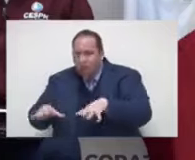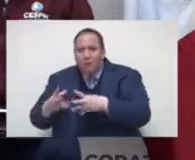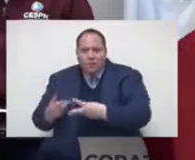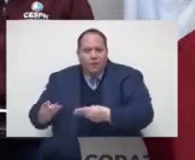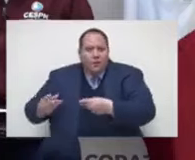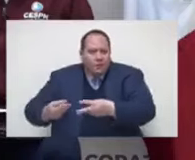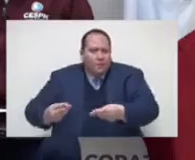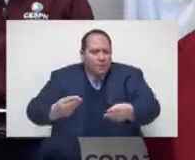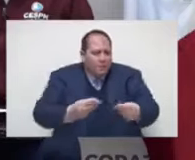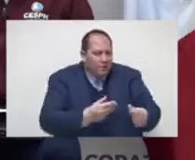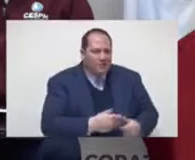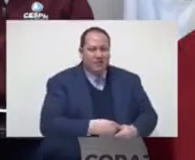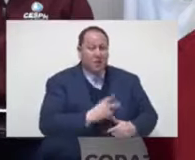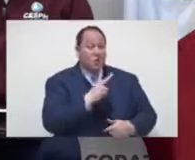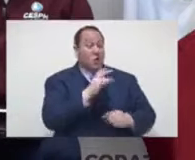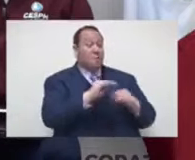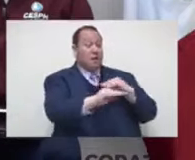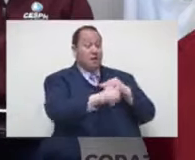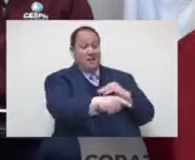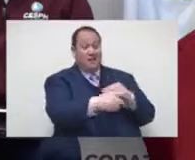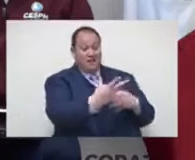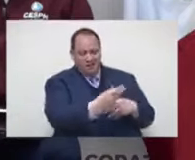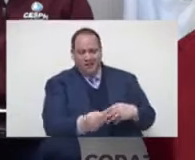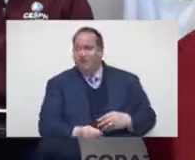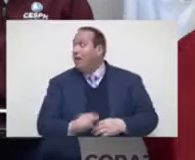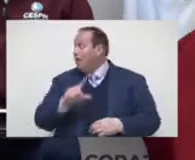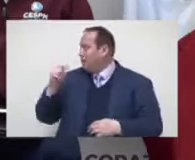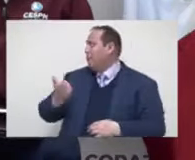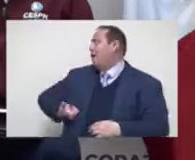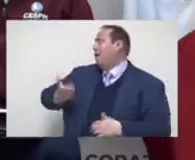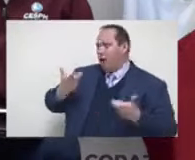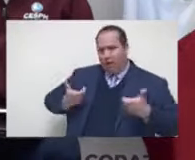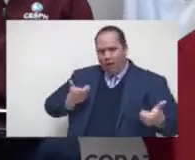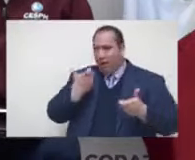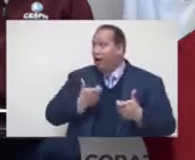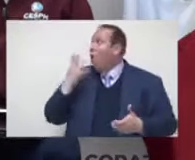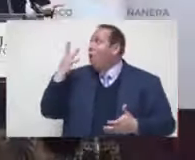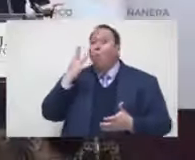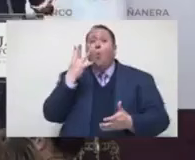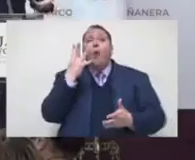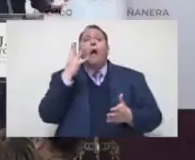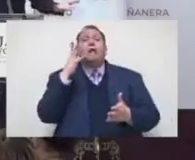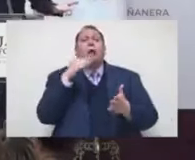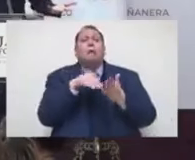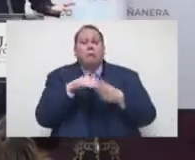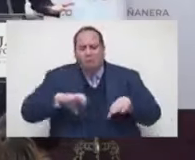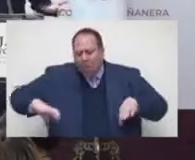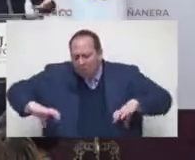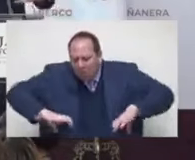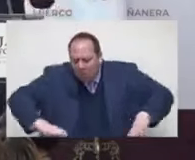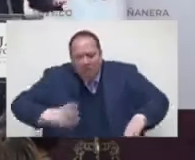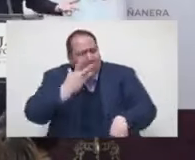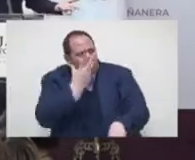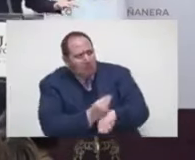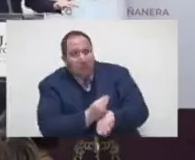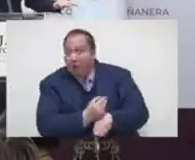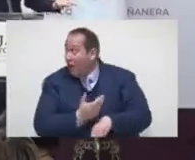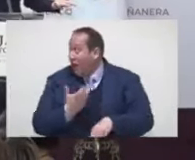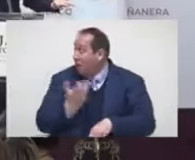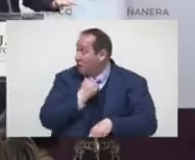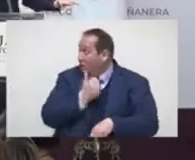que te queda a 200 metros un pluvial. Luego sale más caro. Imagínate, 4 o 5 millones te cuesta la reparación. Si no lo